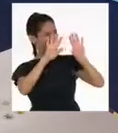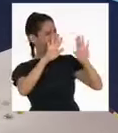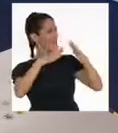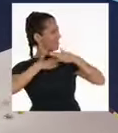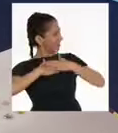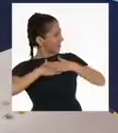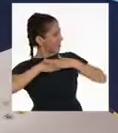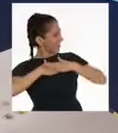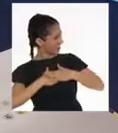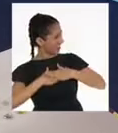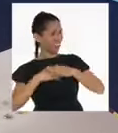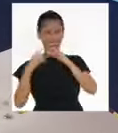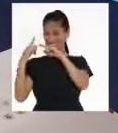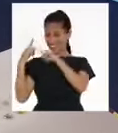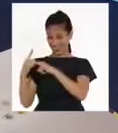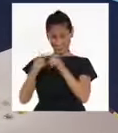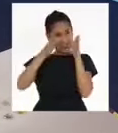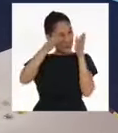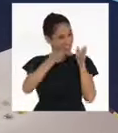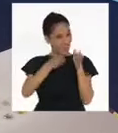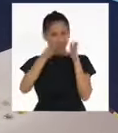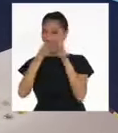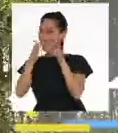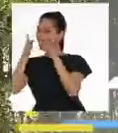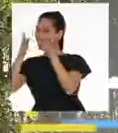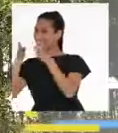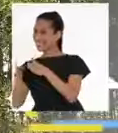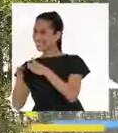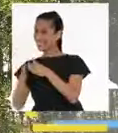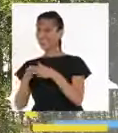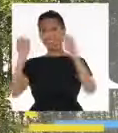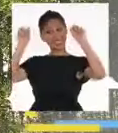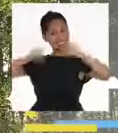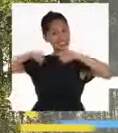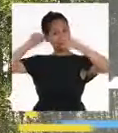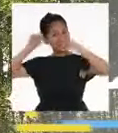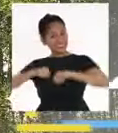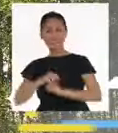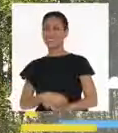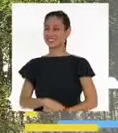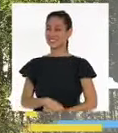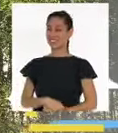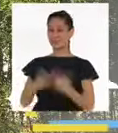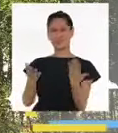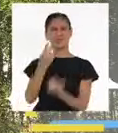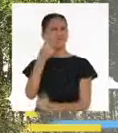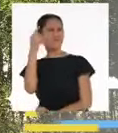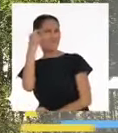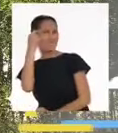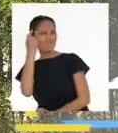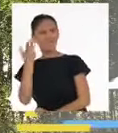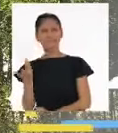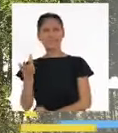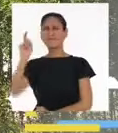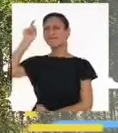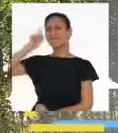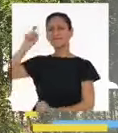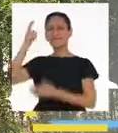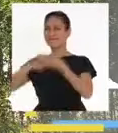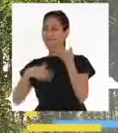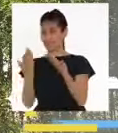está yendo paso por paso. Así es, mis estimados. ¿Qué creen que vamos a necesitar